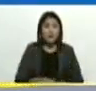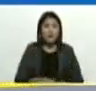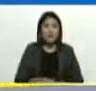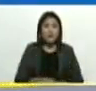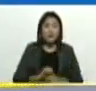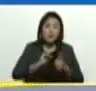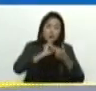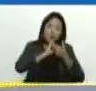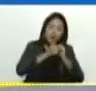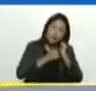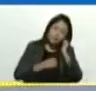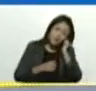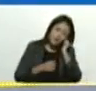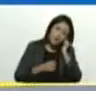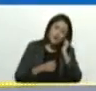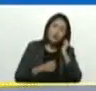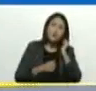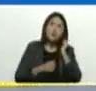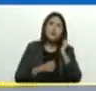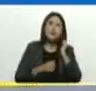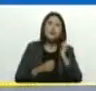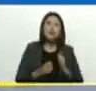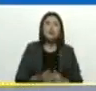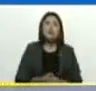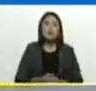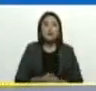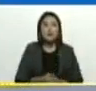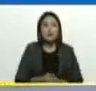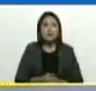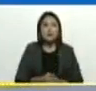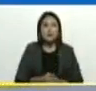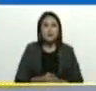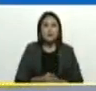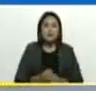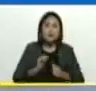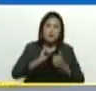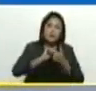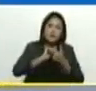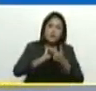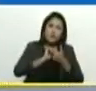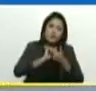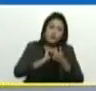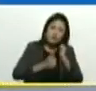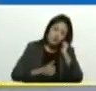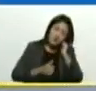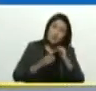dormir, por las horas que tenía que invertir en eso.